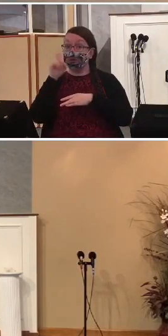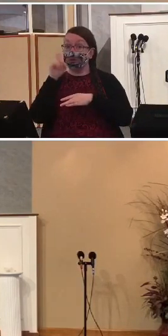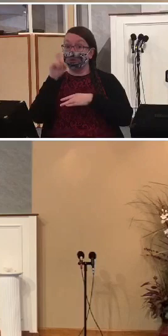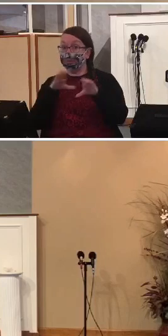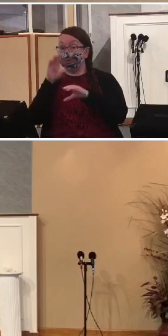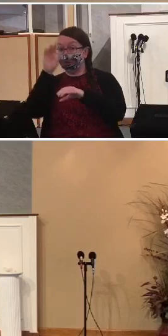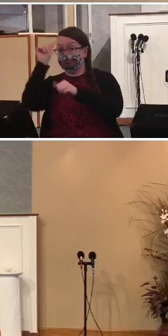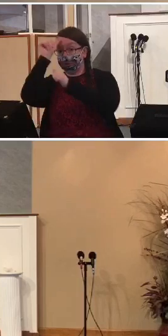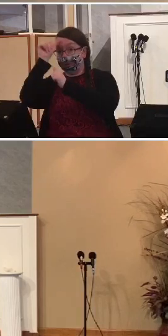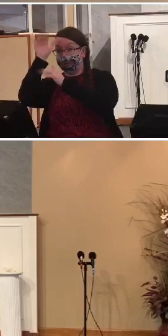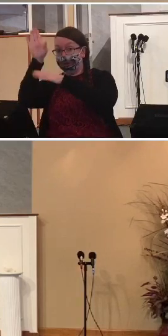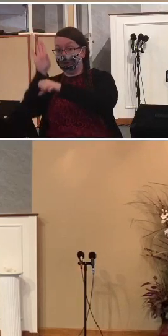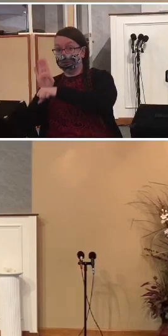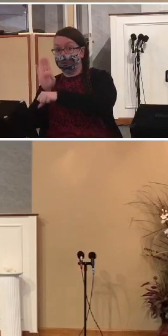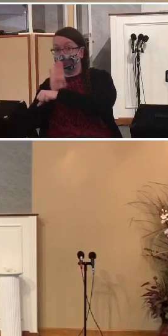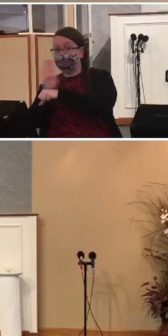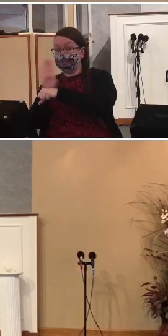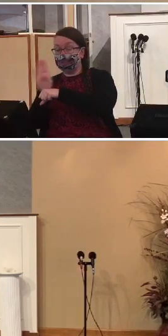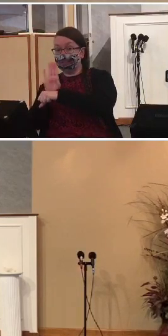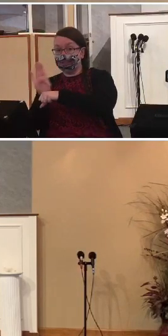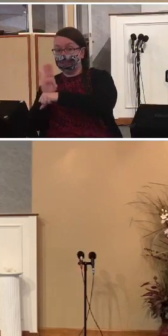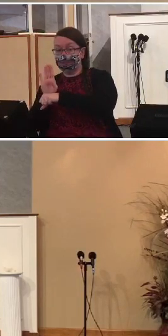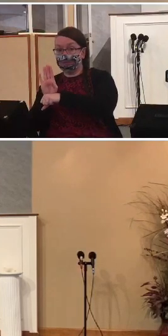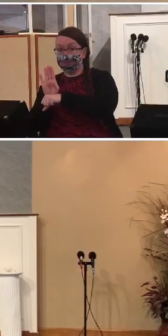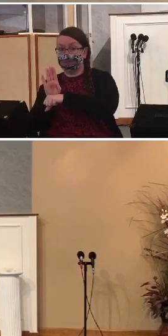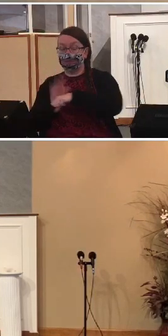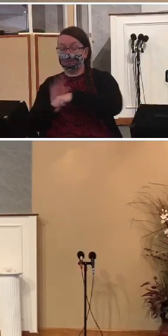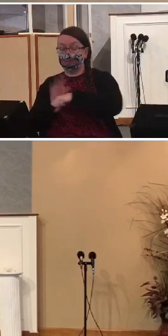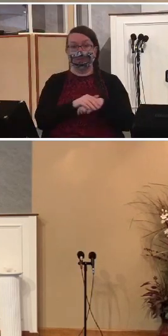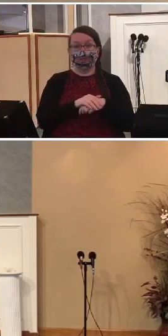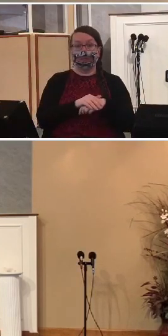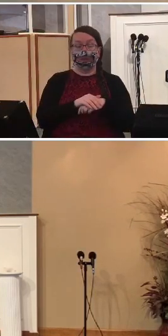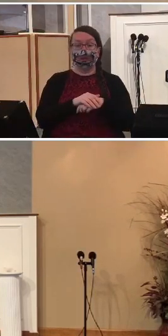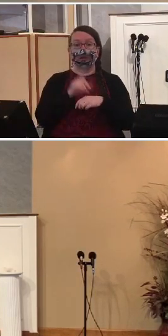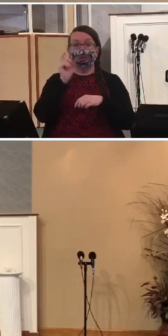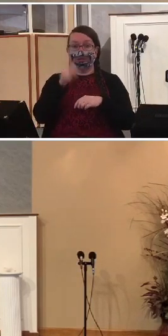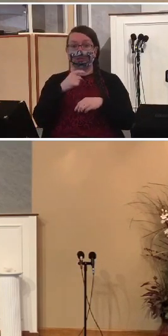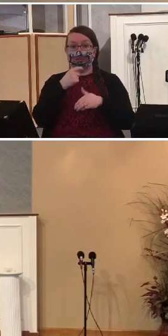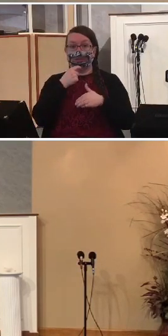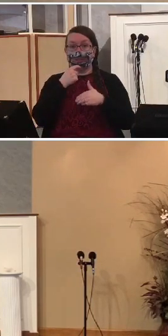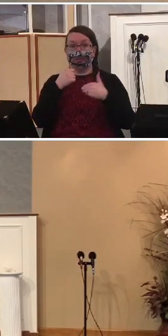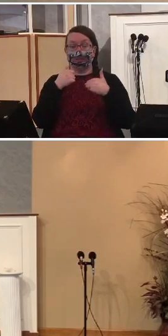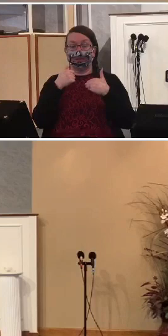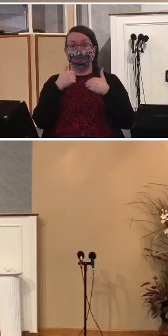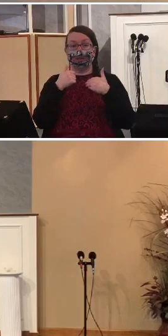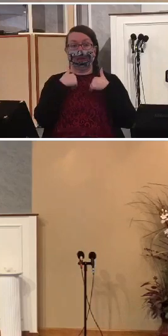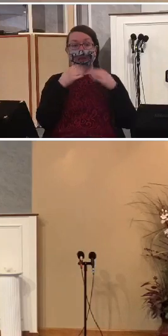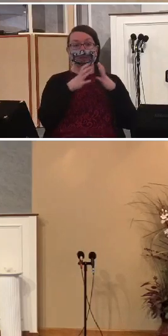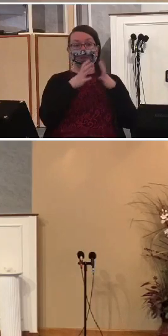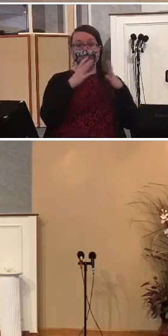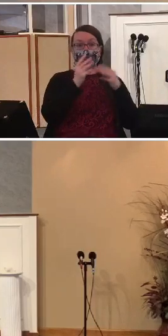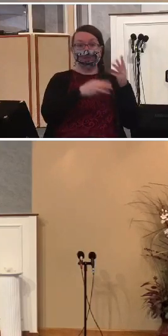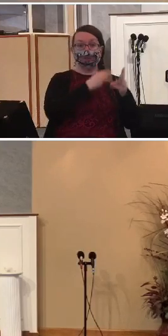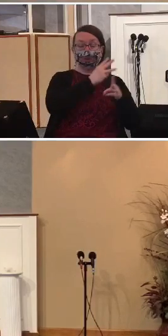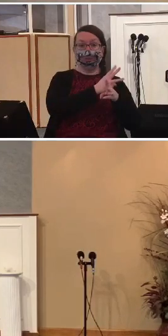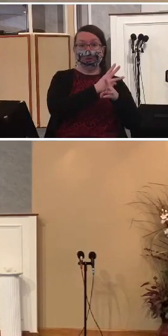Entonces, ¿por qué no estaremos en los negocios de nuestros padres? ¿Por qué no nos acudimos a nosotros mismos y decir, bueno, yo tengo